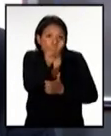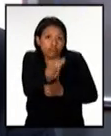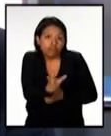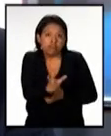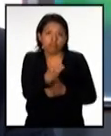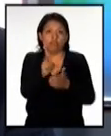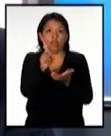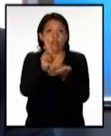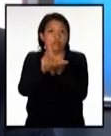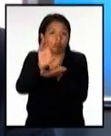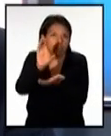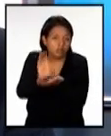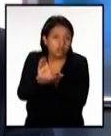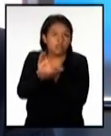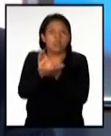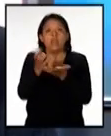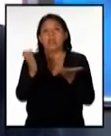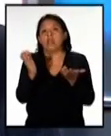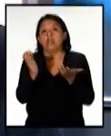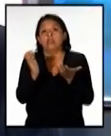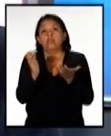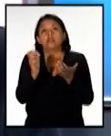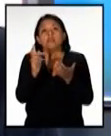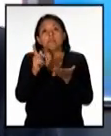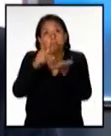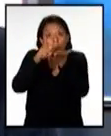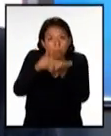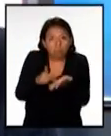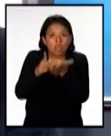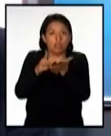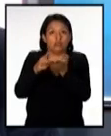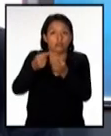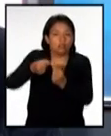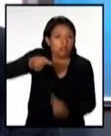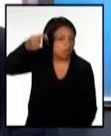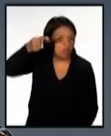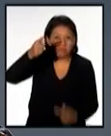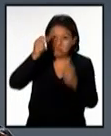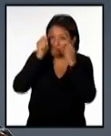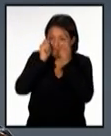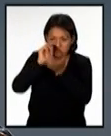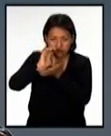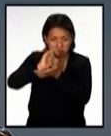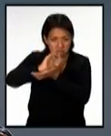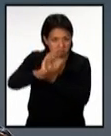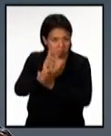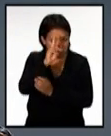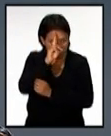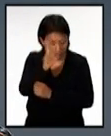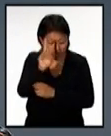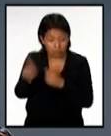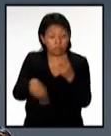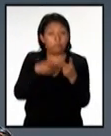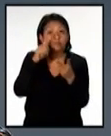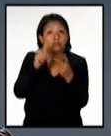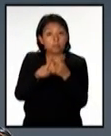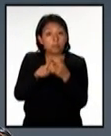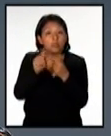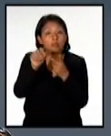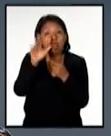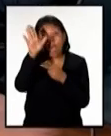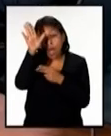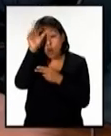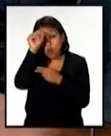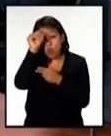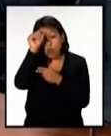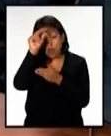incluida discapacidad o apariencia, peso, talla, cualquier otra condición. La segunda es el hecho de que los tratados internacionales